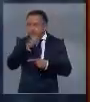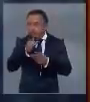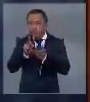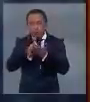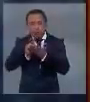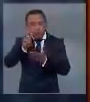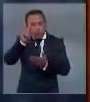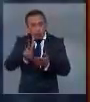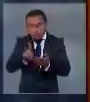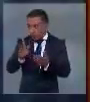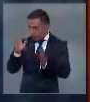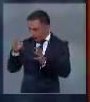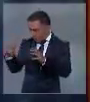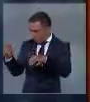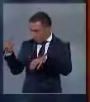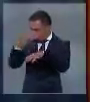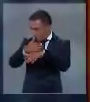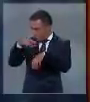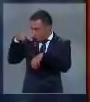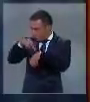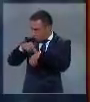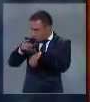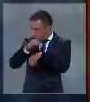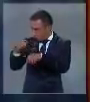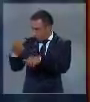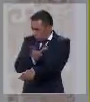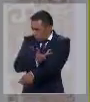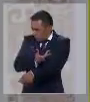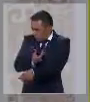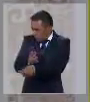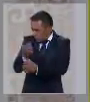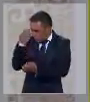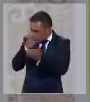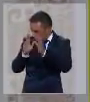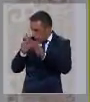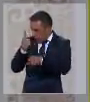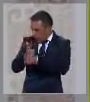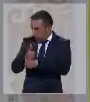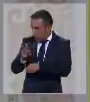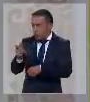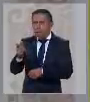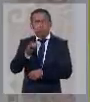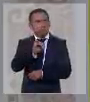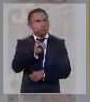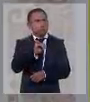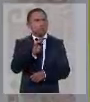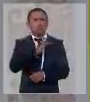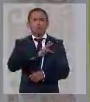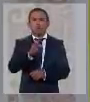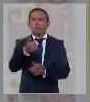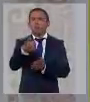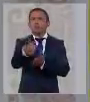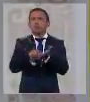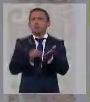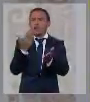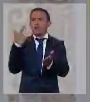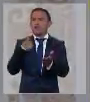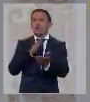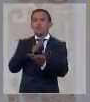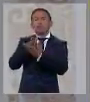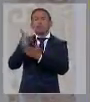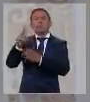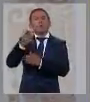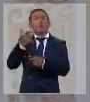Sí, sí, sí, claro. ¿Cuándo fue la última vez que se lo hizo? Me lo hice hace casi 6 meses, fui al Hospital Universitario de Nuevo